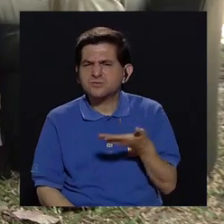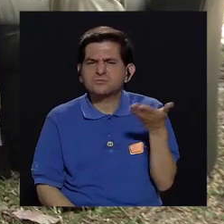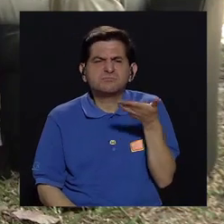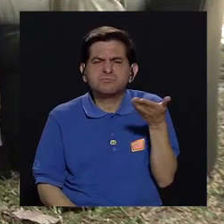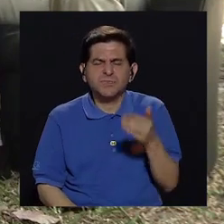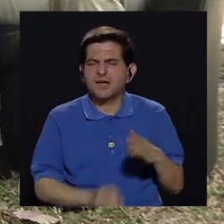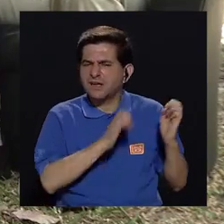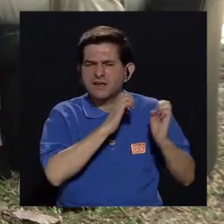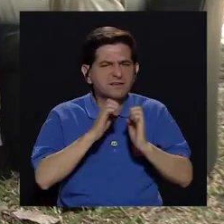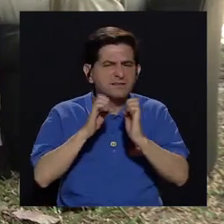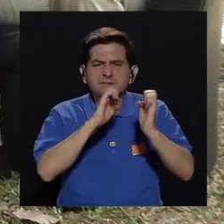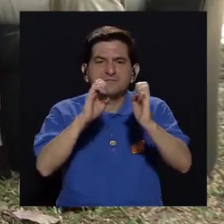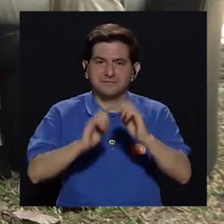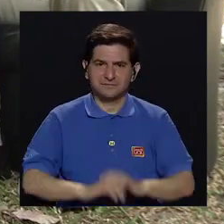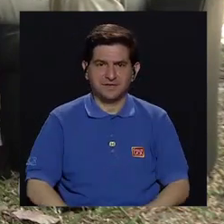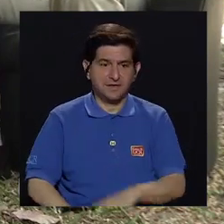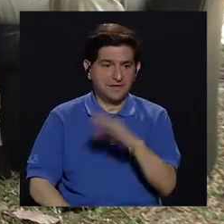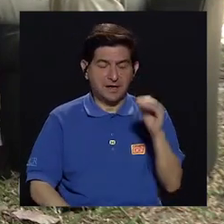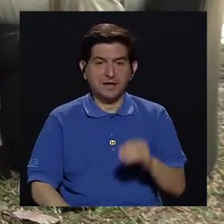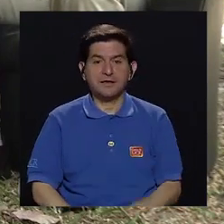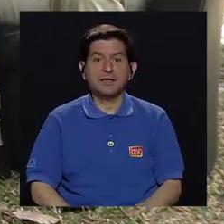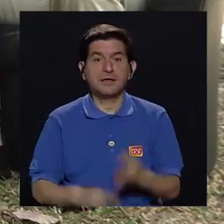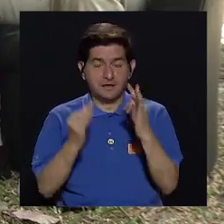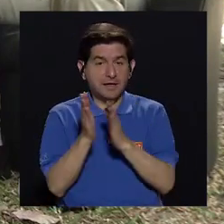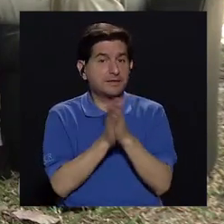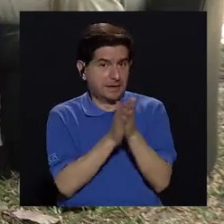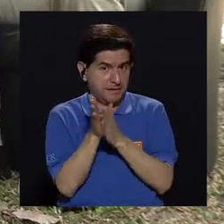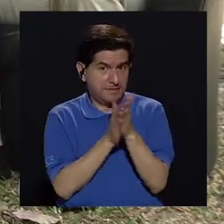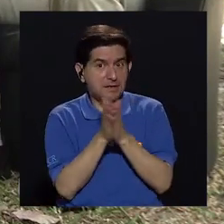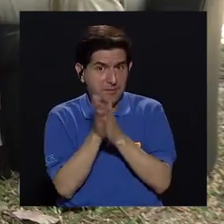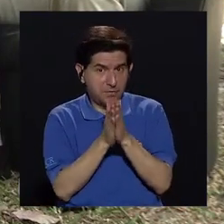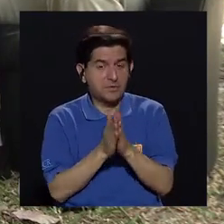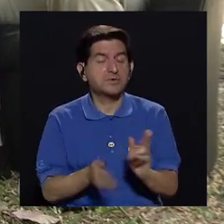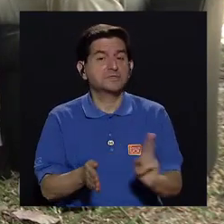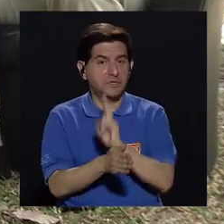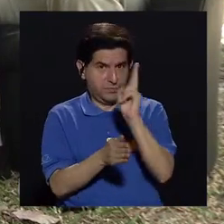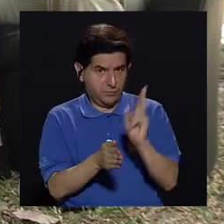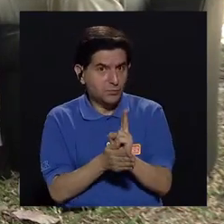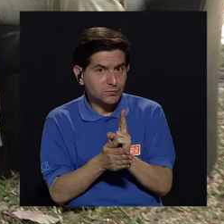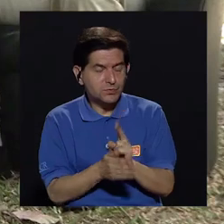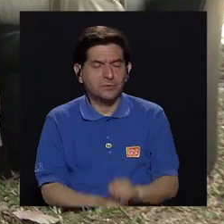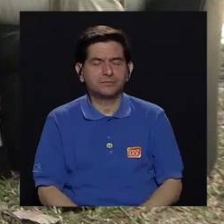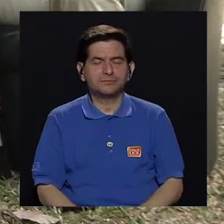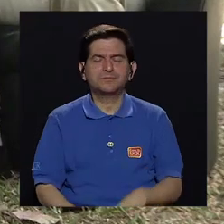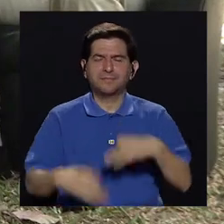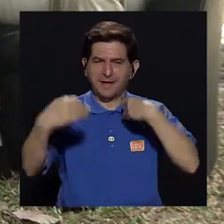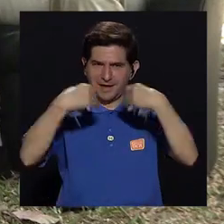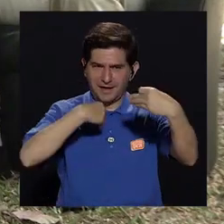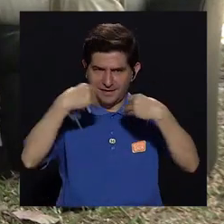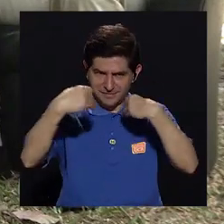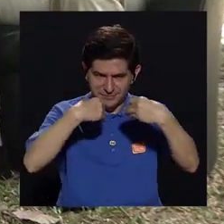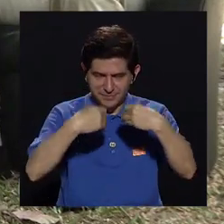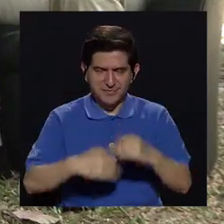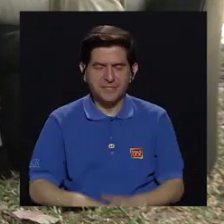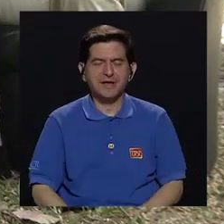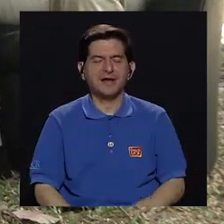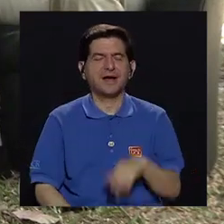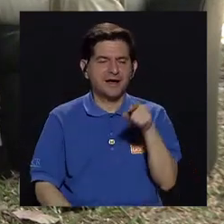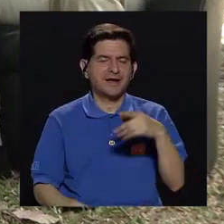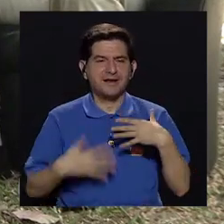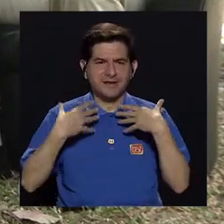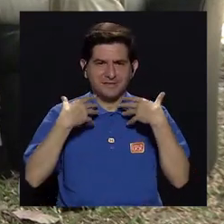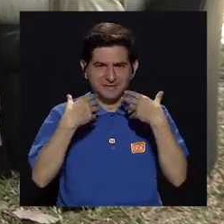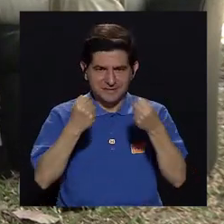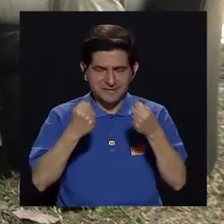de qué trata esta estrategia y cómo sacarle el mayor provecho y utilidad. Así es, para explicarnos acerca de